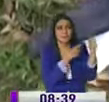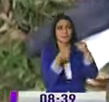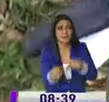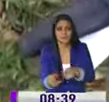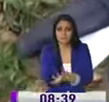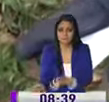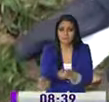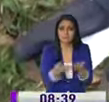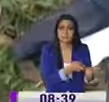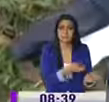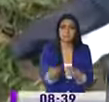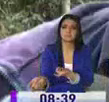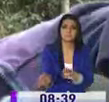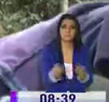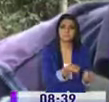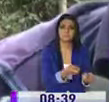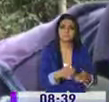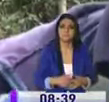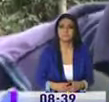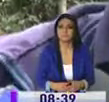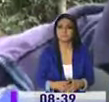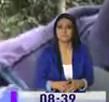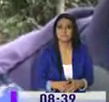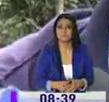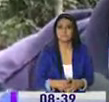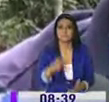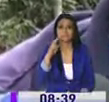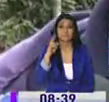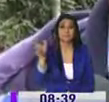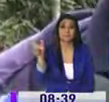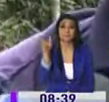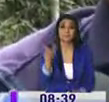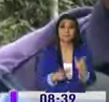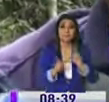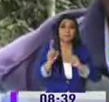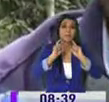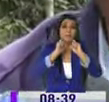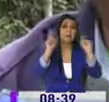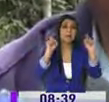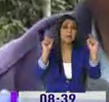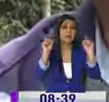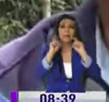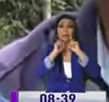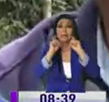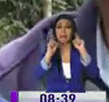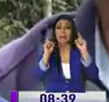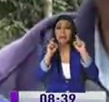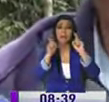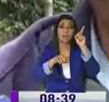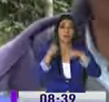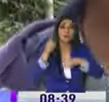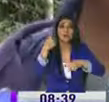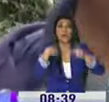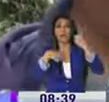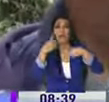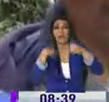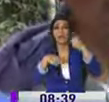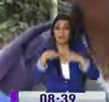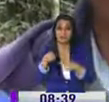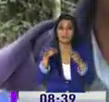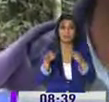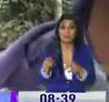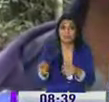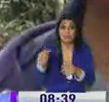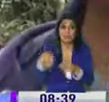de los heridos y fallecidos la gente gritaba más desarrollada unos lloraban una chica cadena